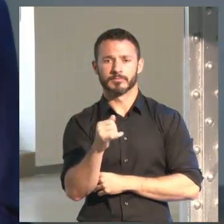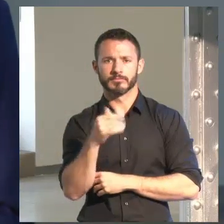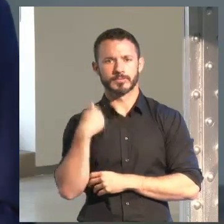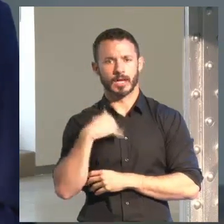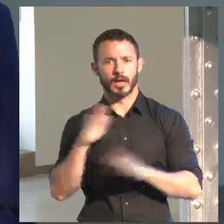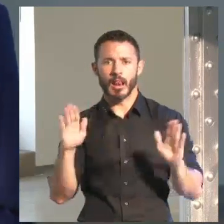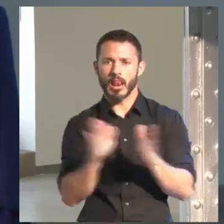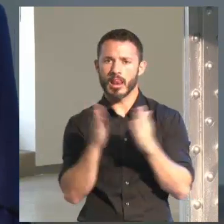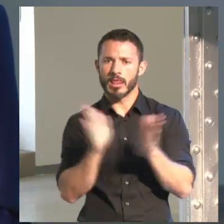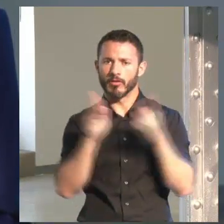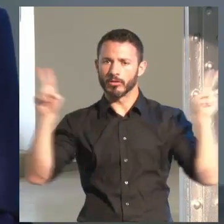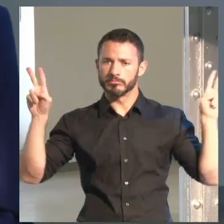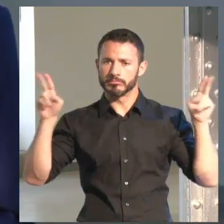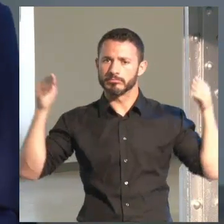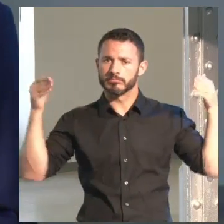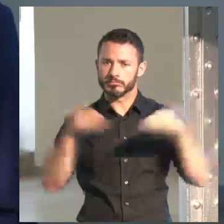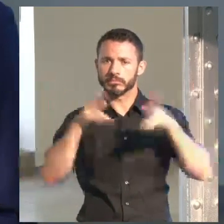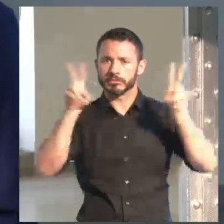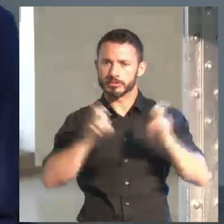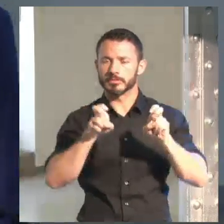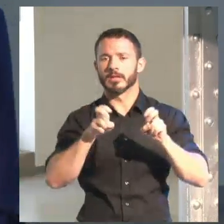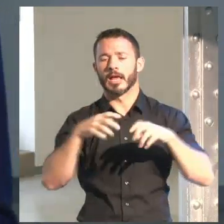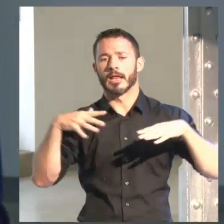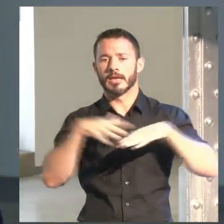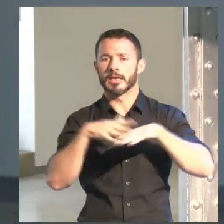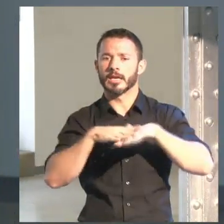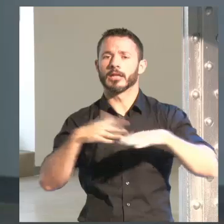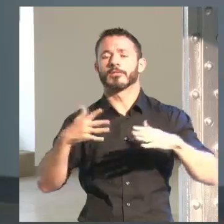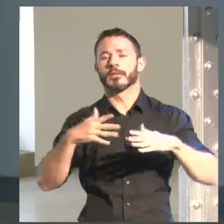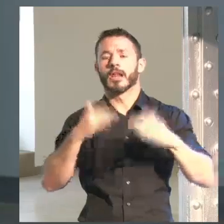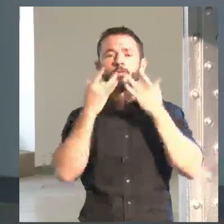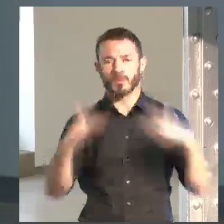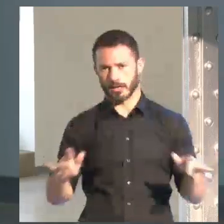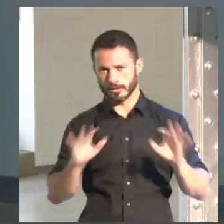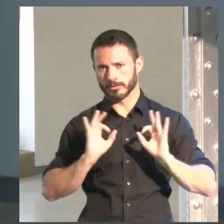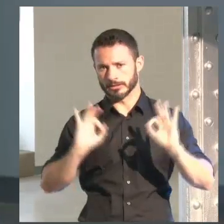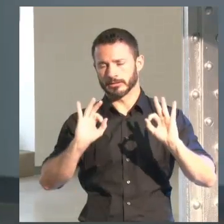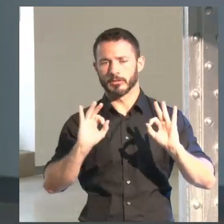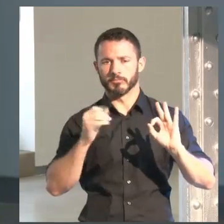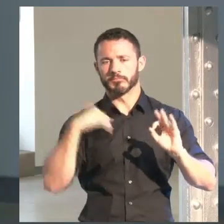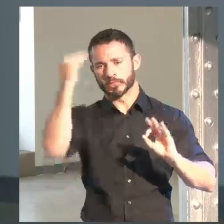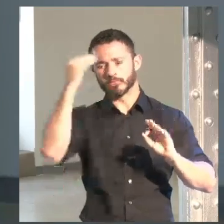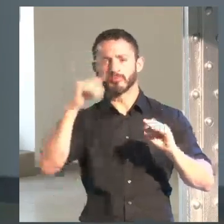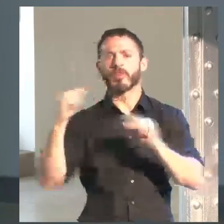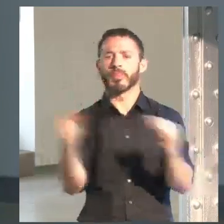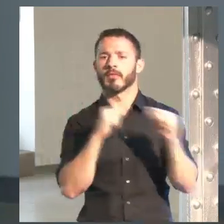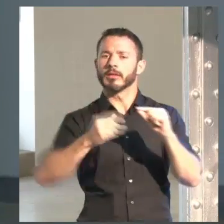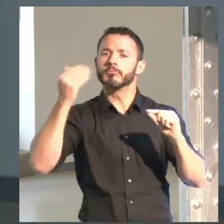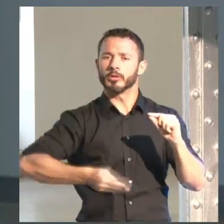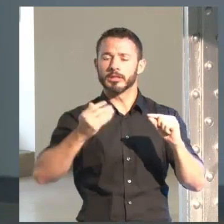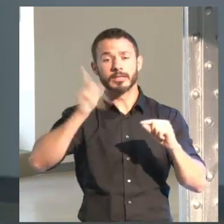libro a el debate de la net neutrality, que creemos que es un debate fundamental, y hemos dedicado un libro